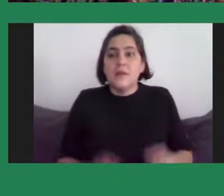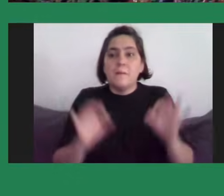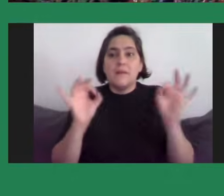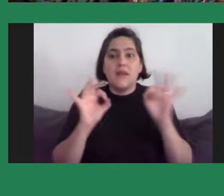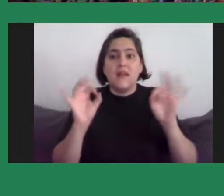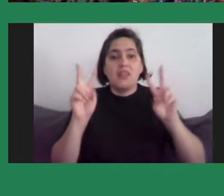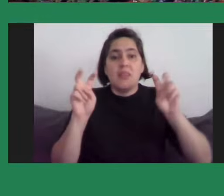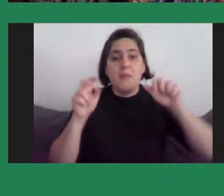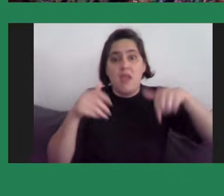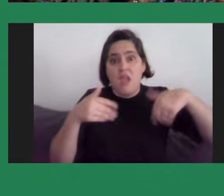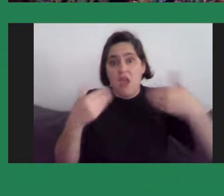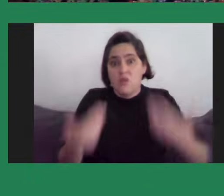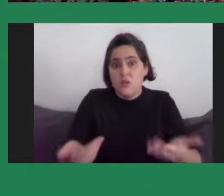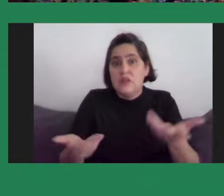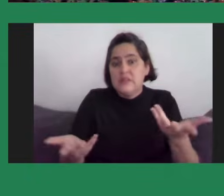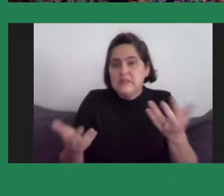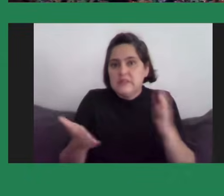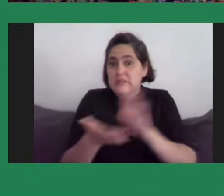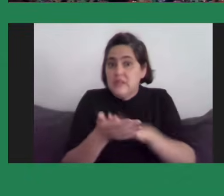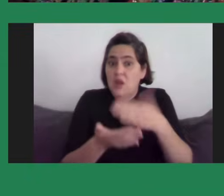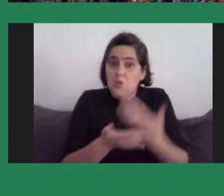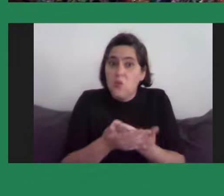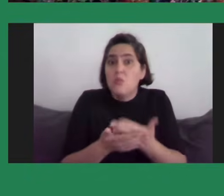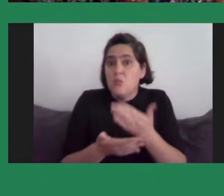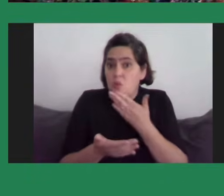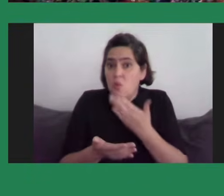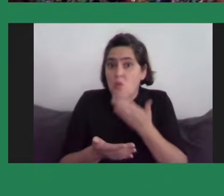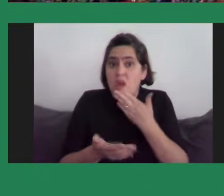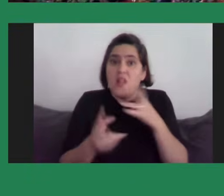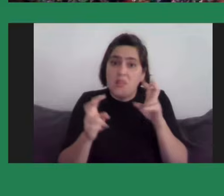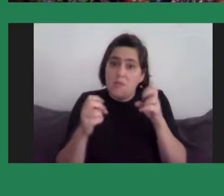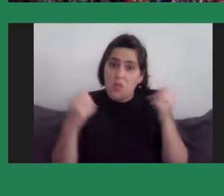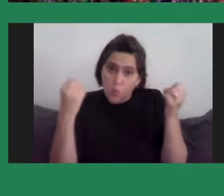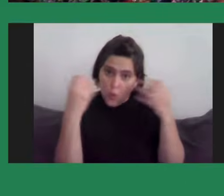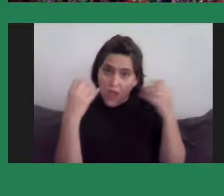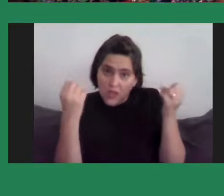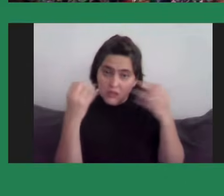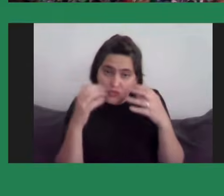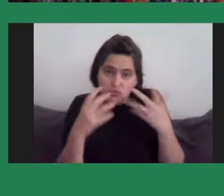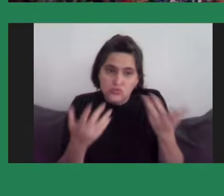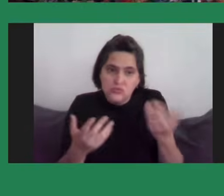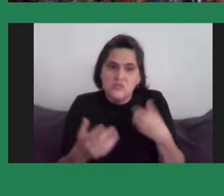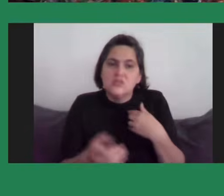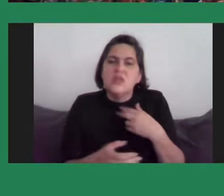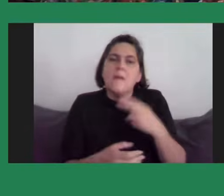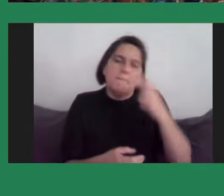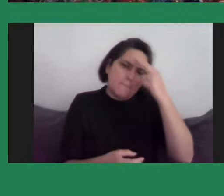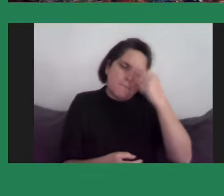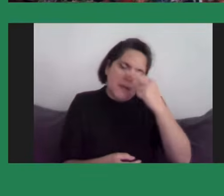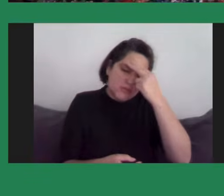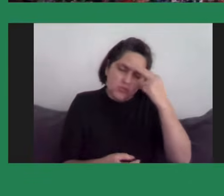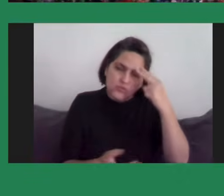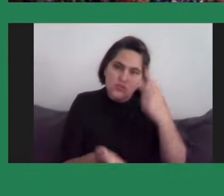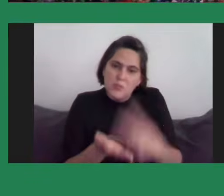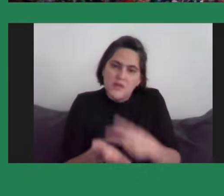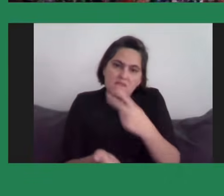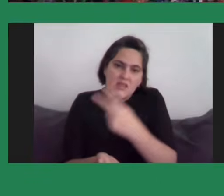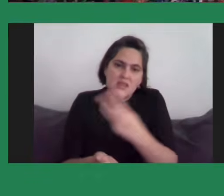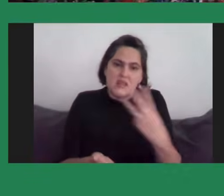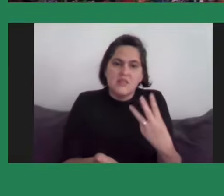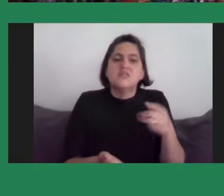también es un tema de educación. Estas son cifras, por ejemplo, de marzo del 2023, que habían